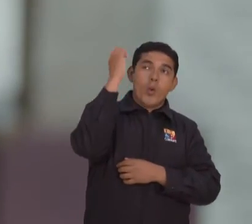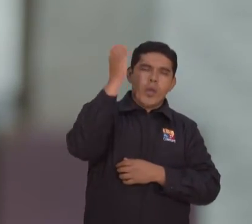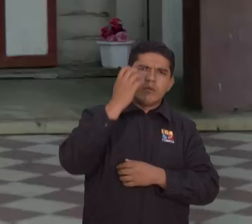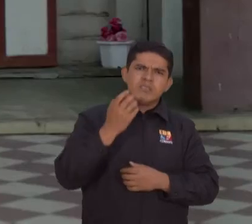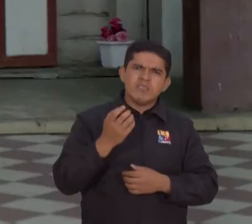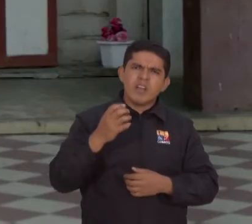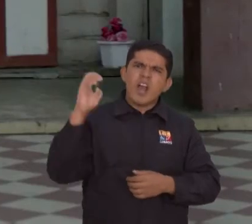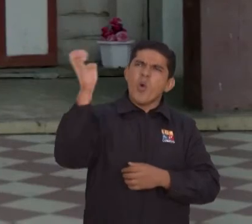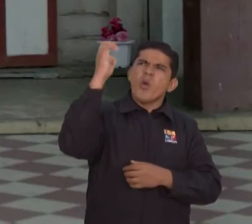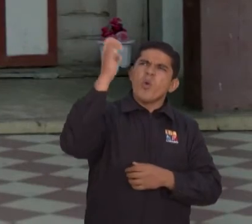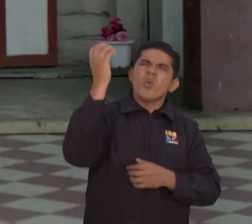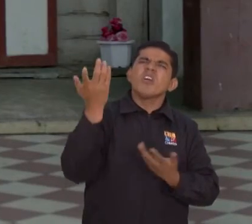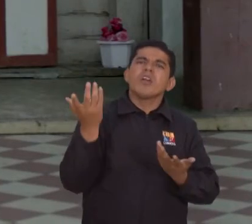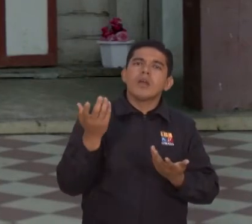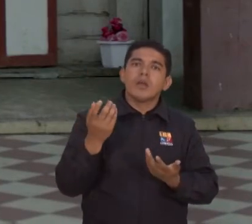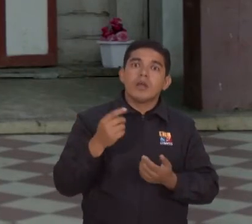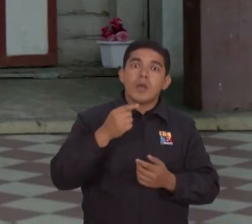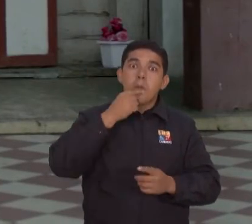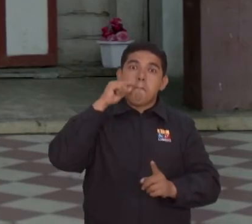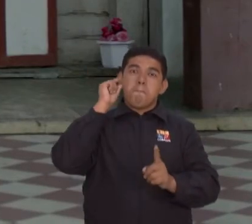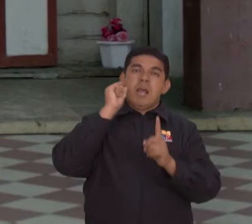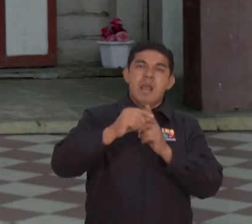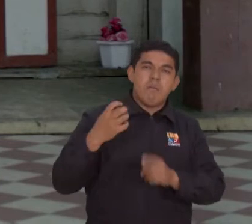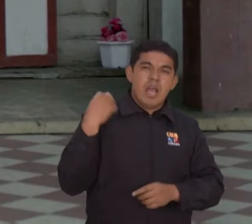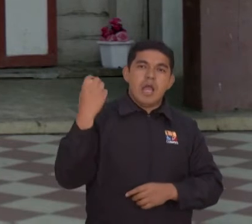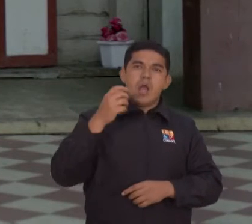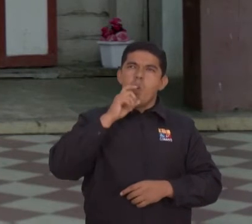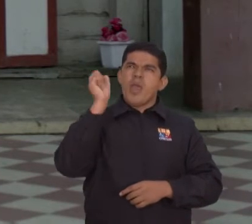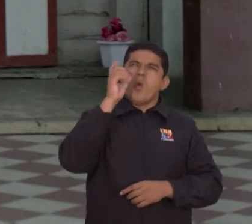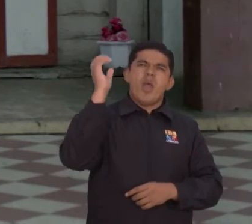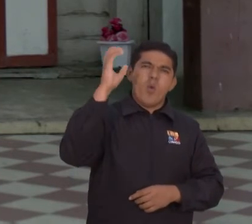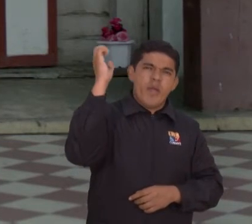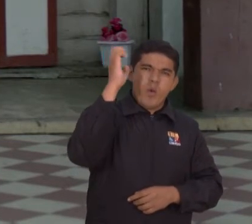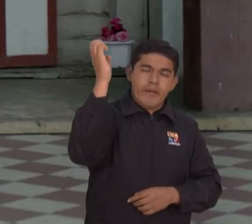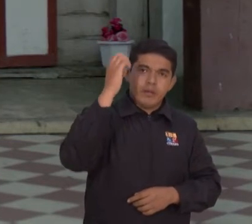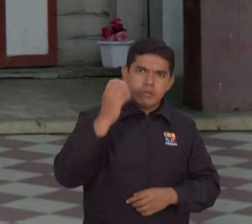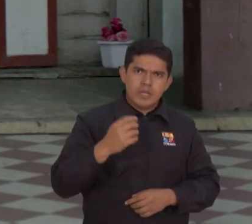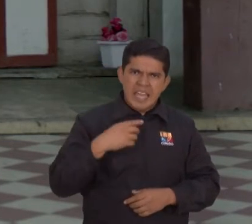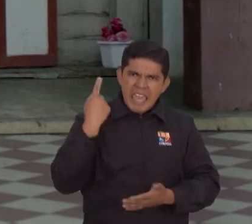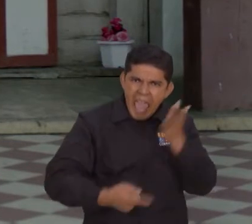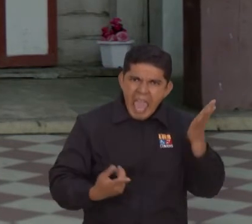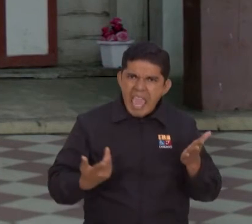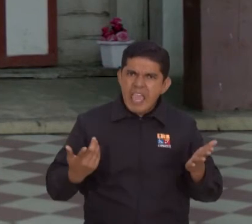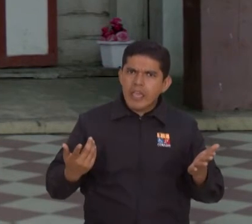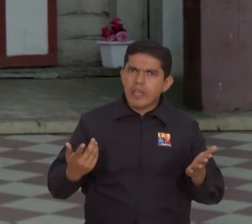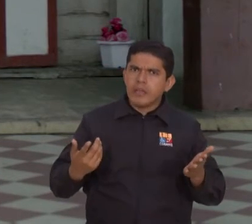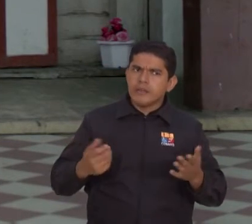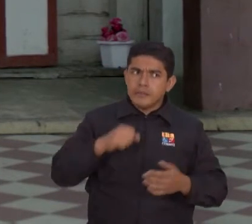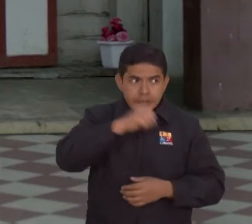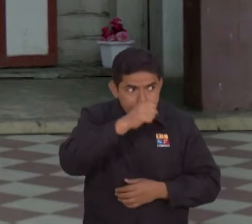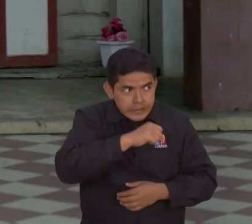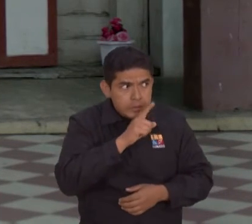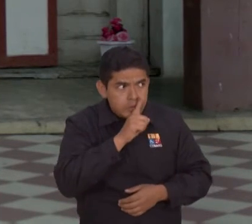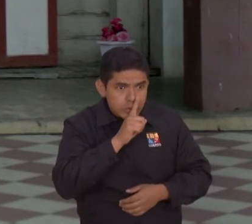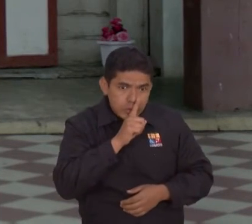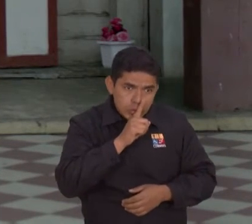¿Qué alarma? Hay una alarma que suena aquí cada vez que te quejas. ¿Qué? Así mismo es.